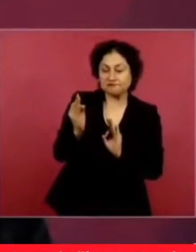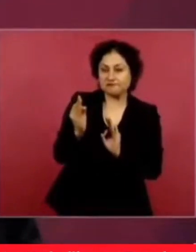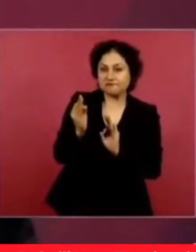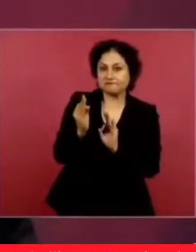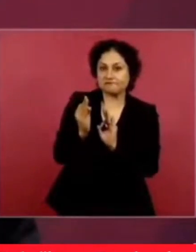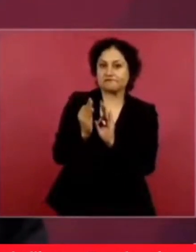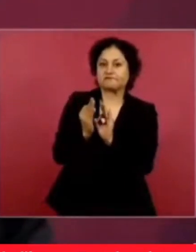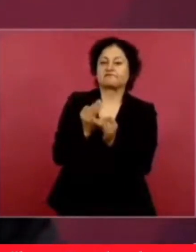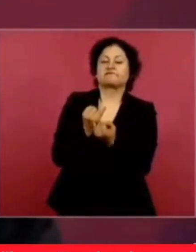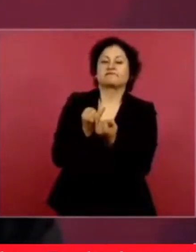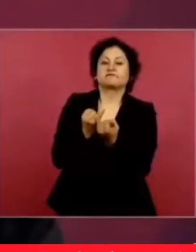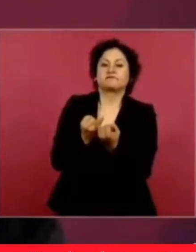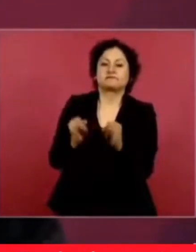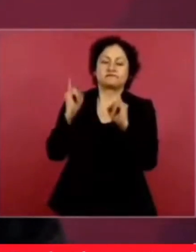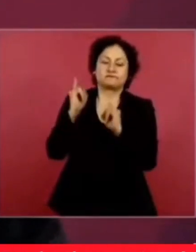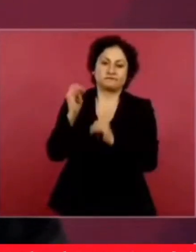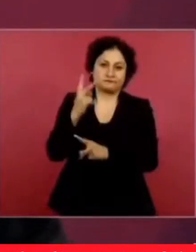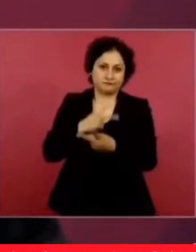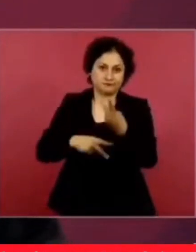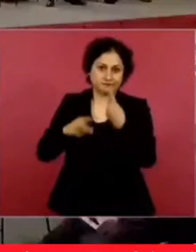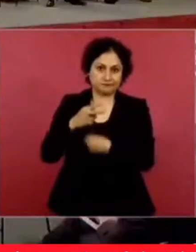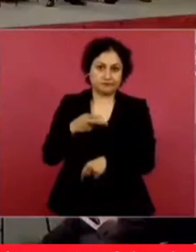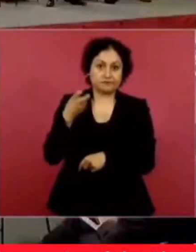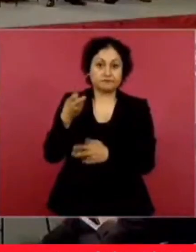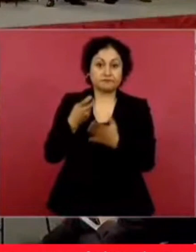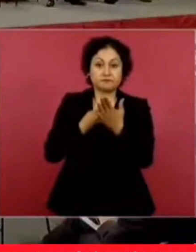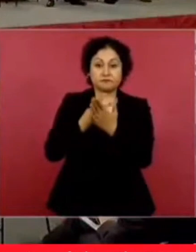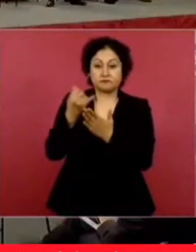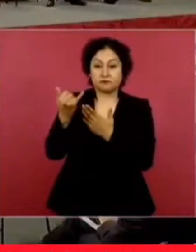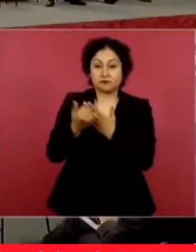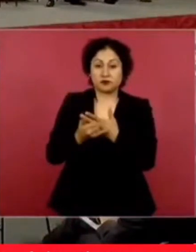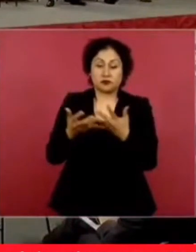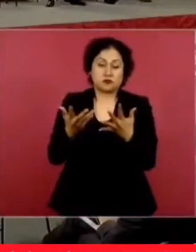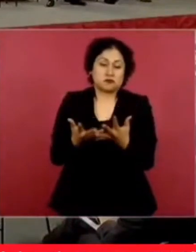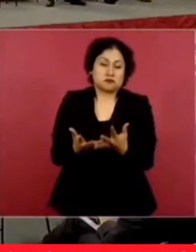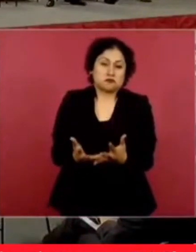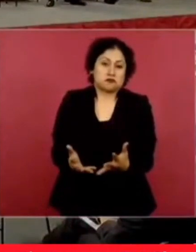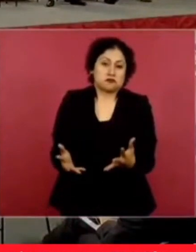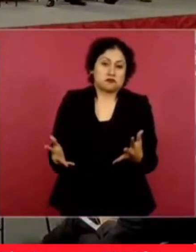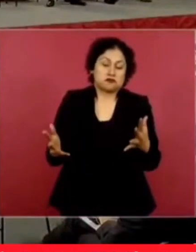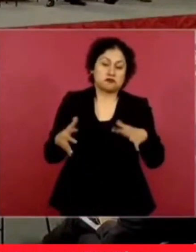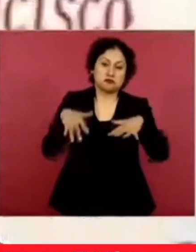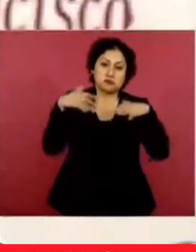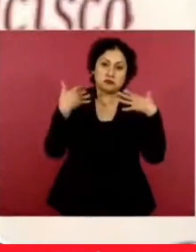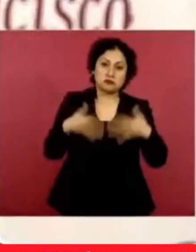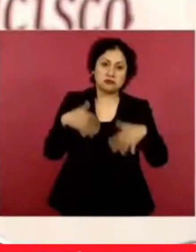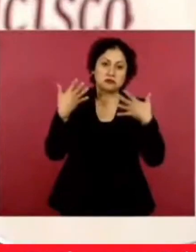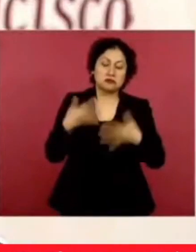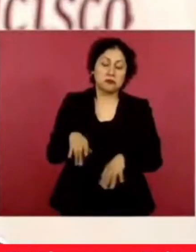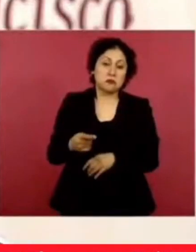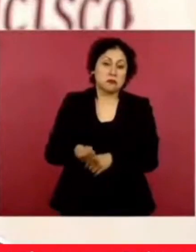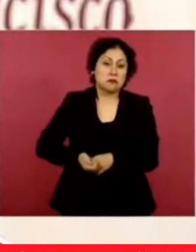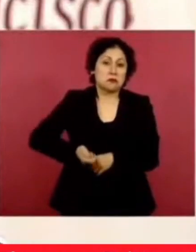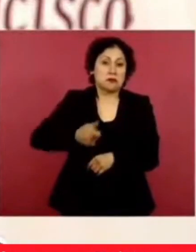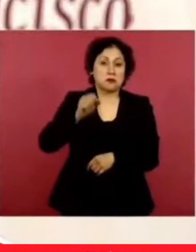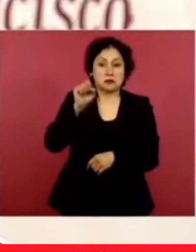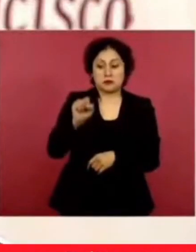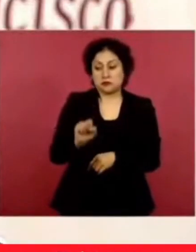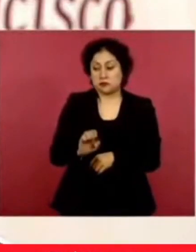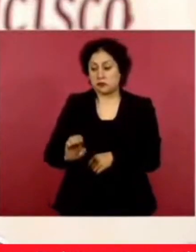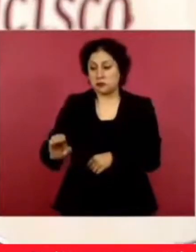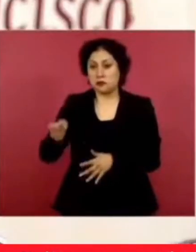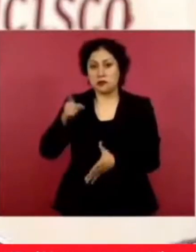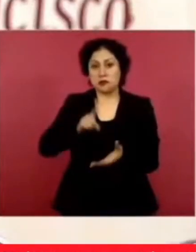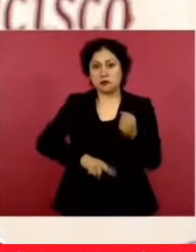de los proyectos estratégicos más ambiciosos que haya tenido el sur-sureste y México en